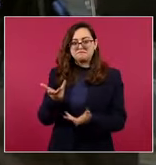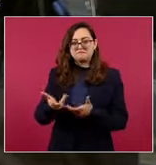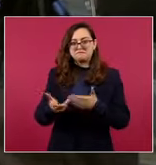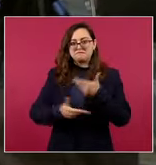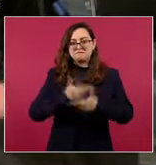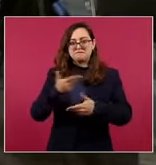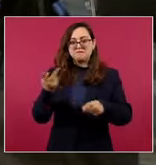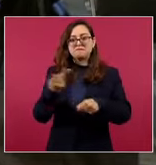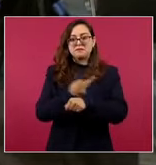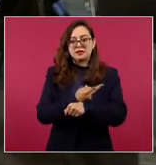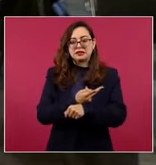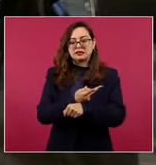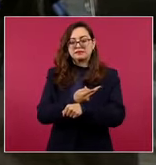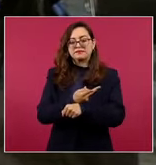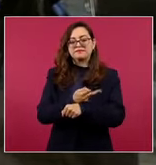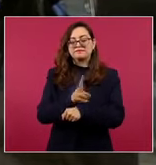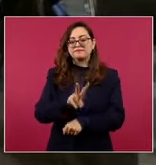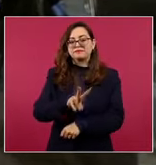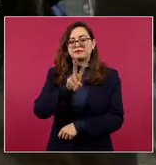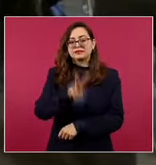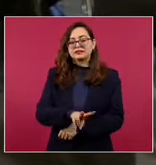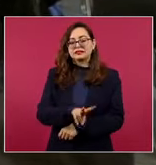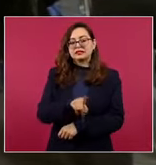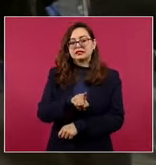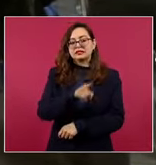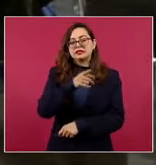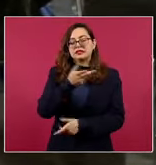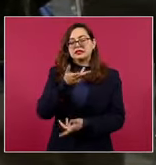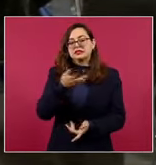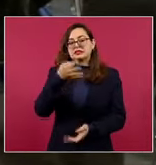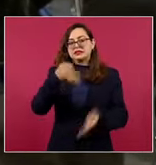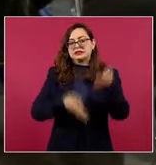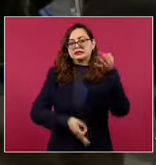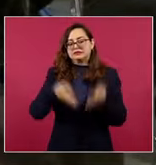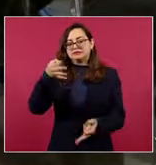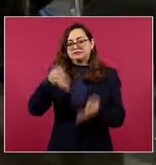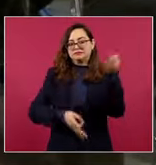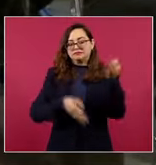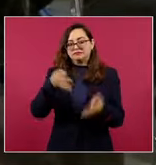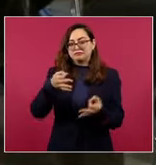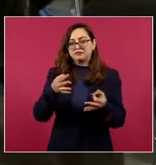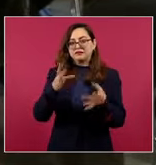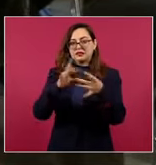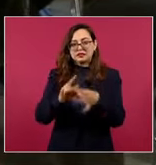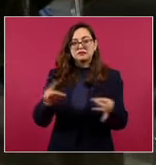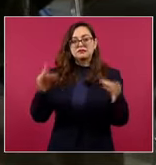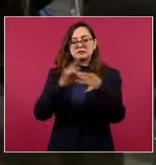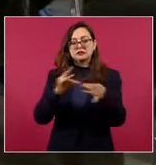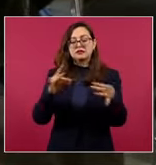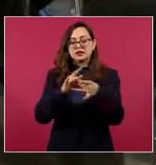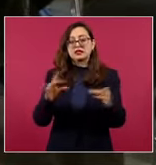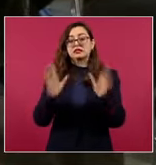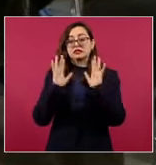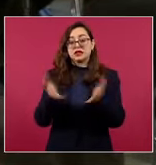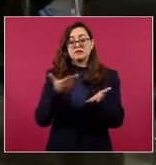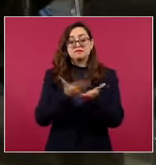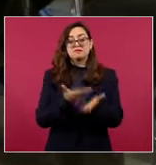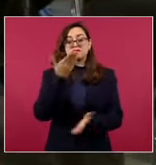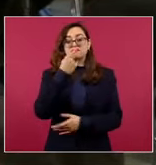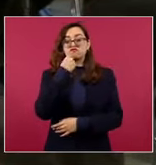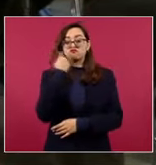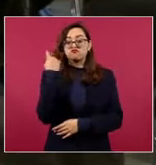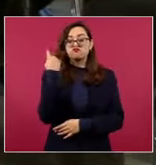proceso en el que ya también incluso se ha manejado que la Fiscalía Capitalina ha hablado en torno a este hecho, hubo una denuncia, es lo que se maneja